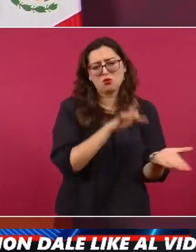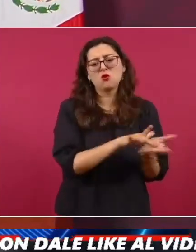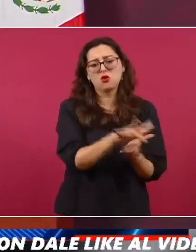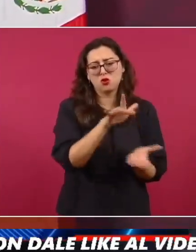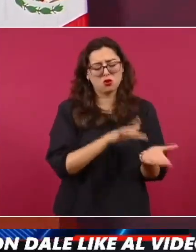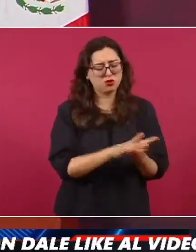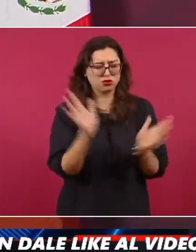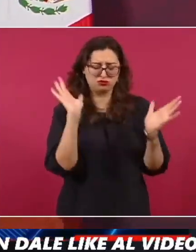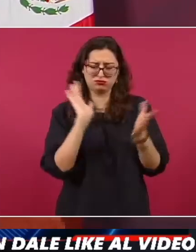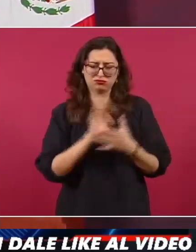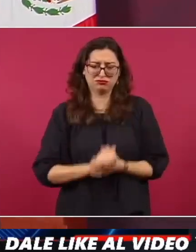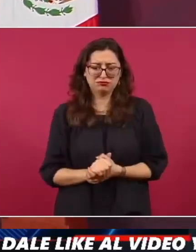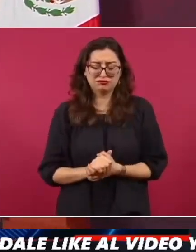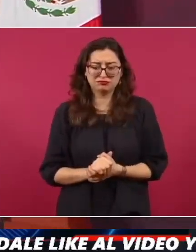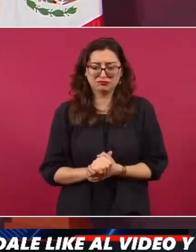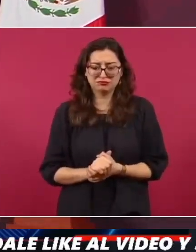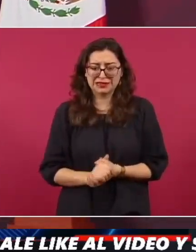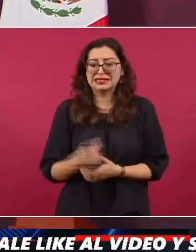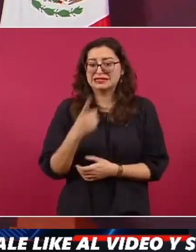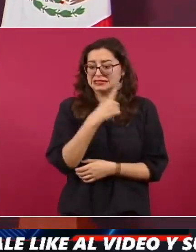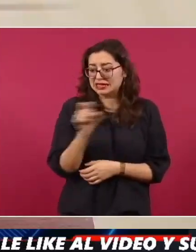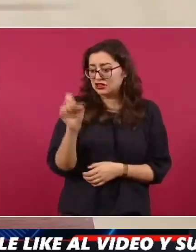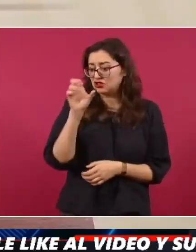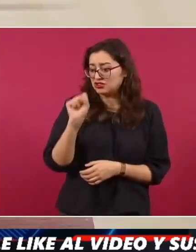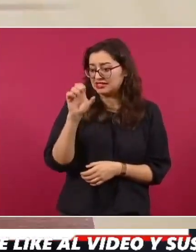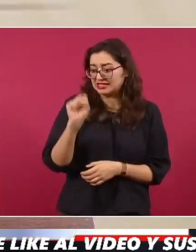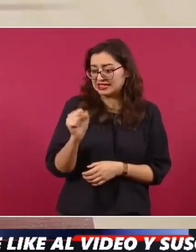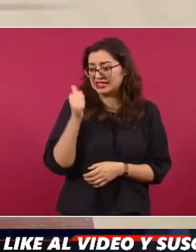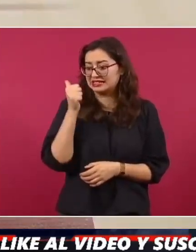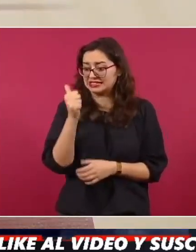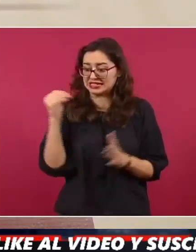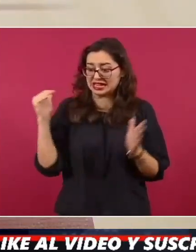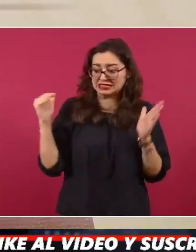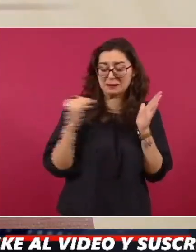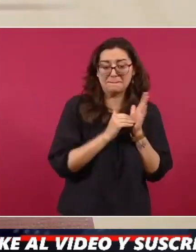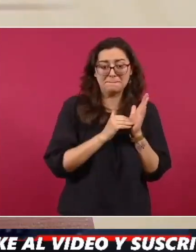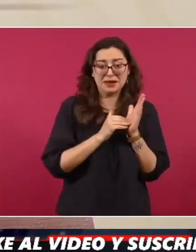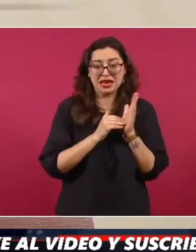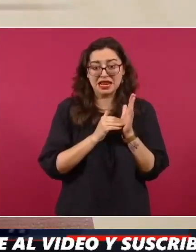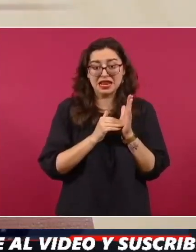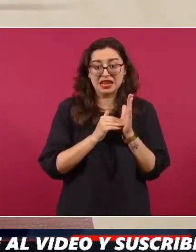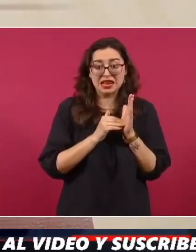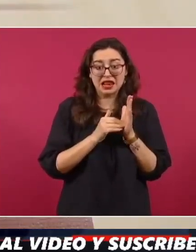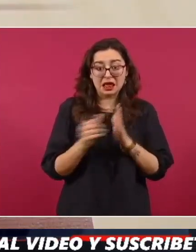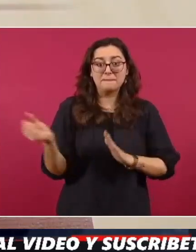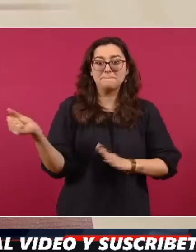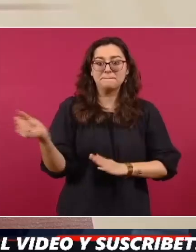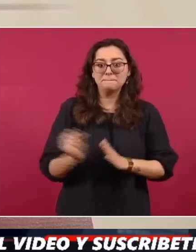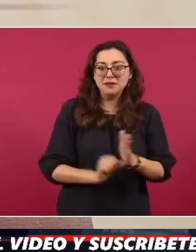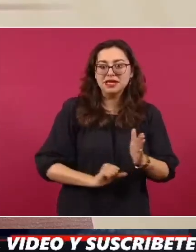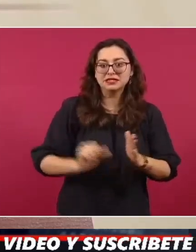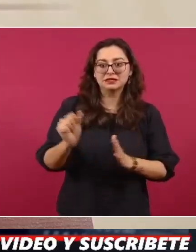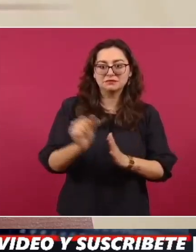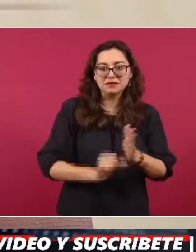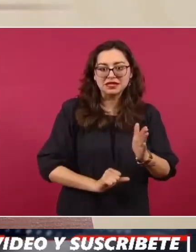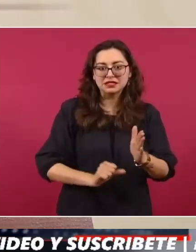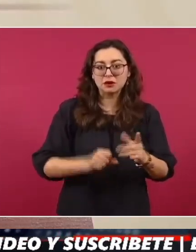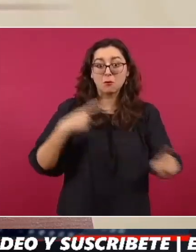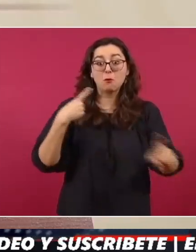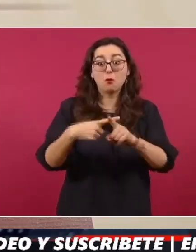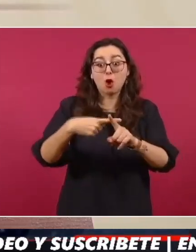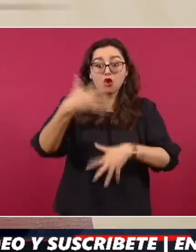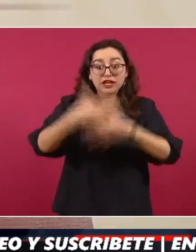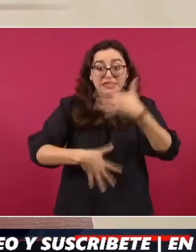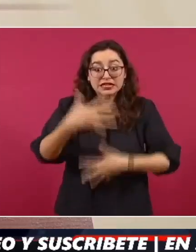Aprovechando este tema, usted 166,000 netos. Y lleva 15 años.